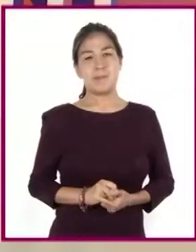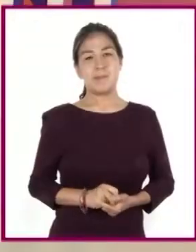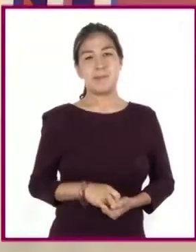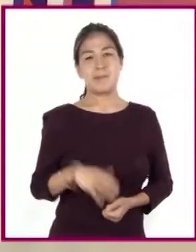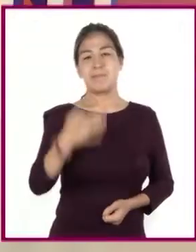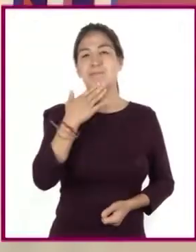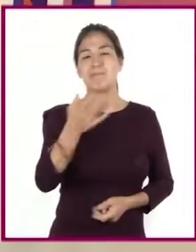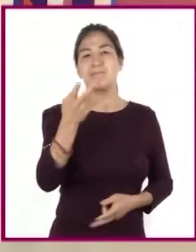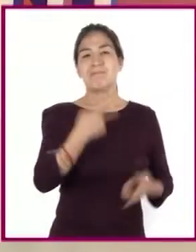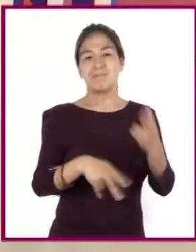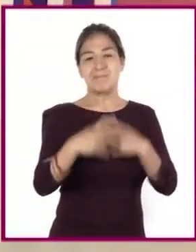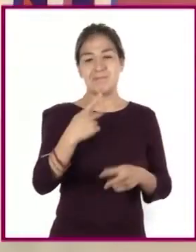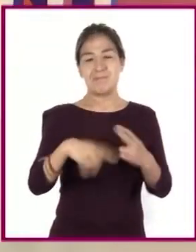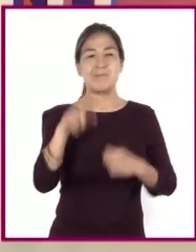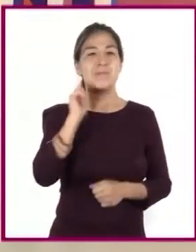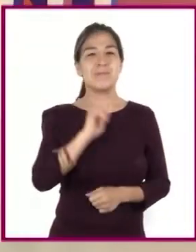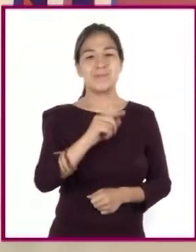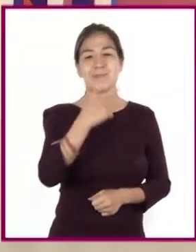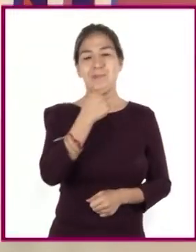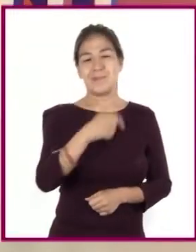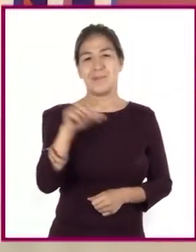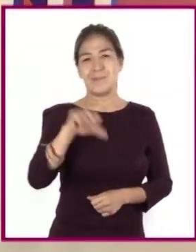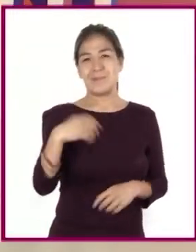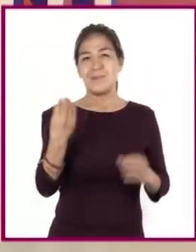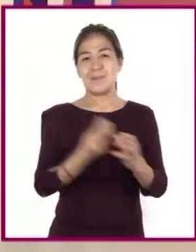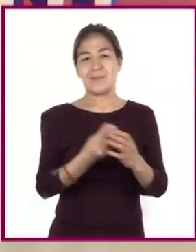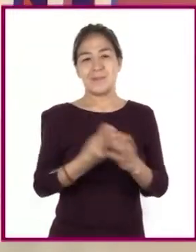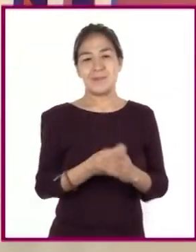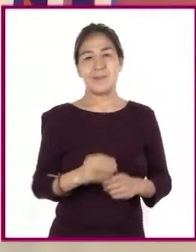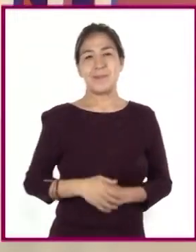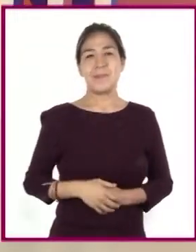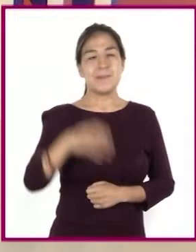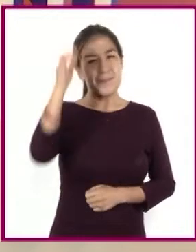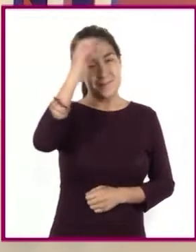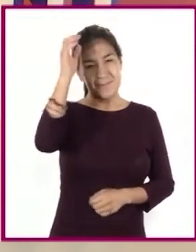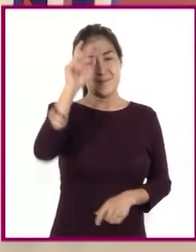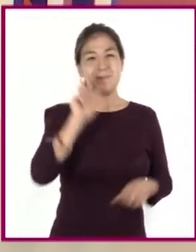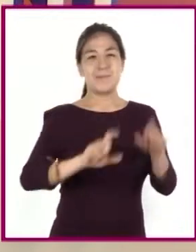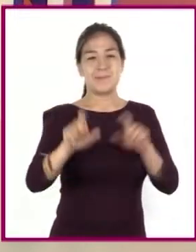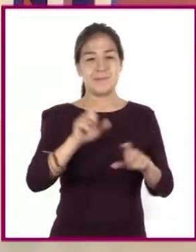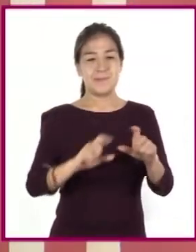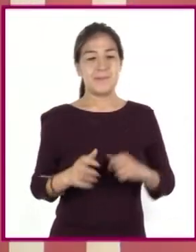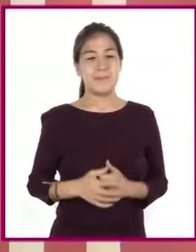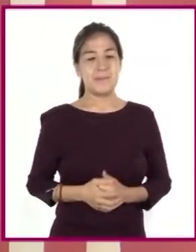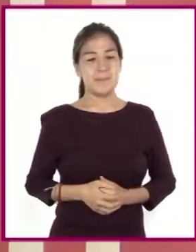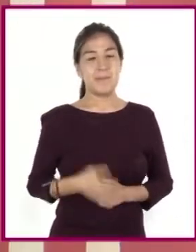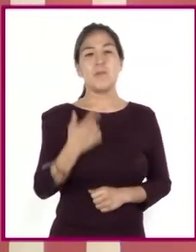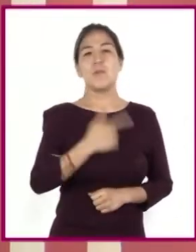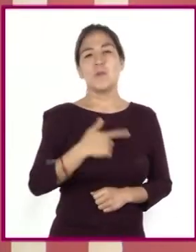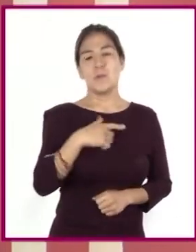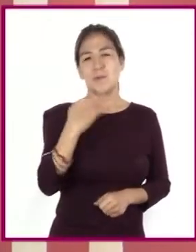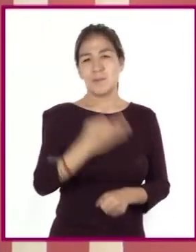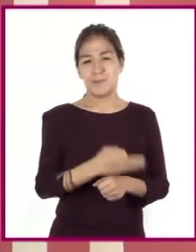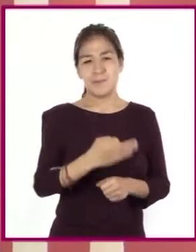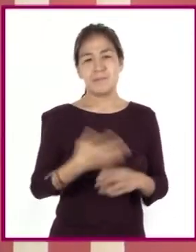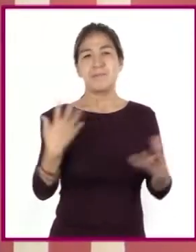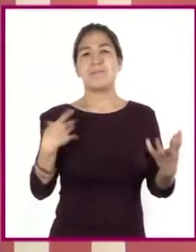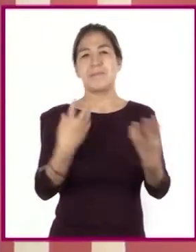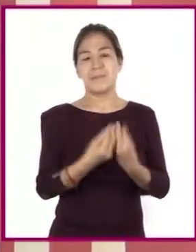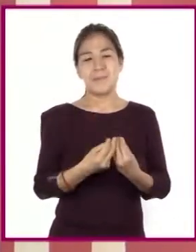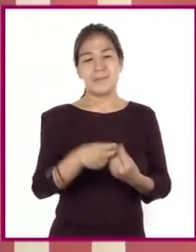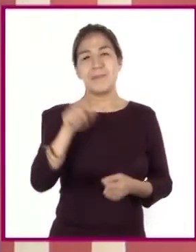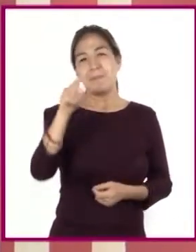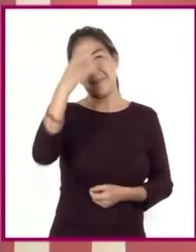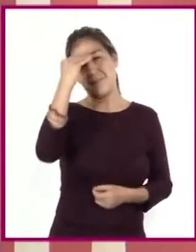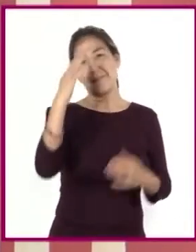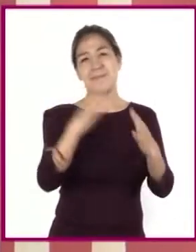Bienvenidas alumnas y bienvenidos alumnos a esta sesión de la asignatura de Ciencias Química. Es un gusto estar con ustedes en Aprende en